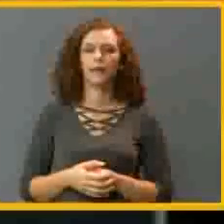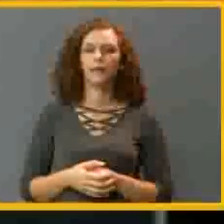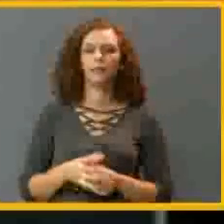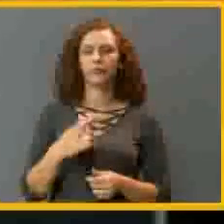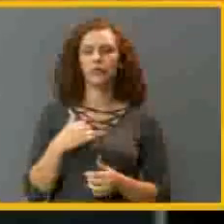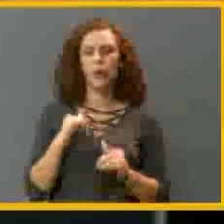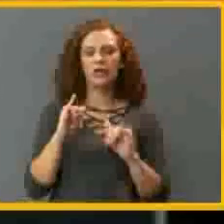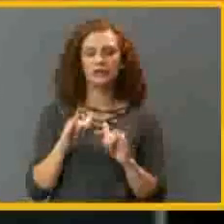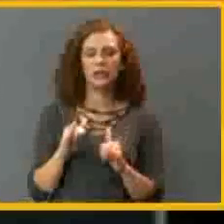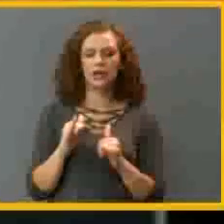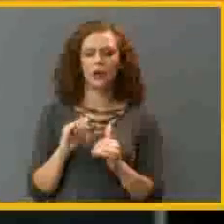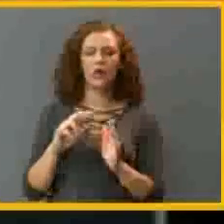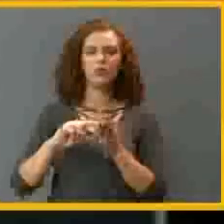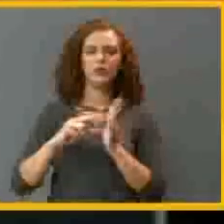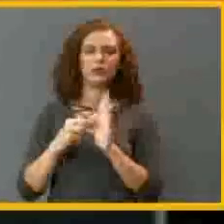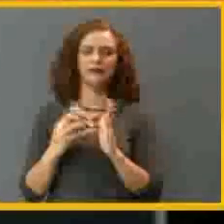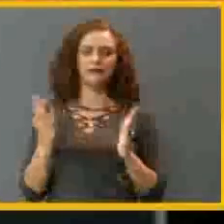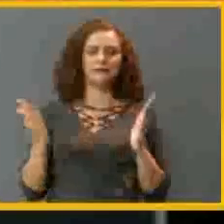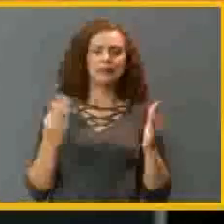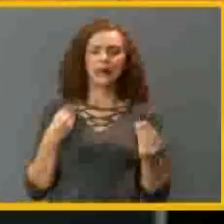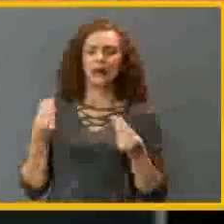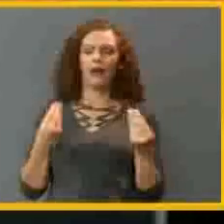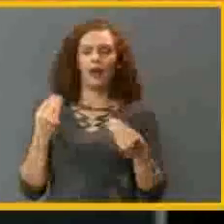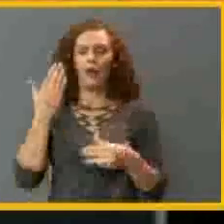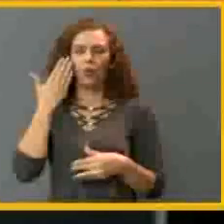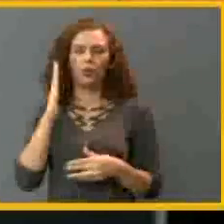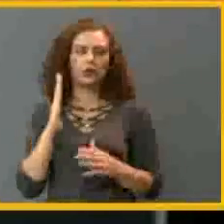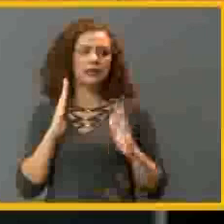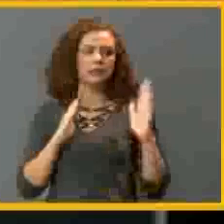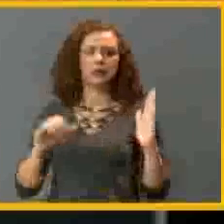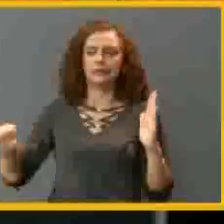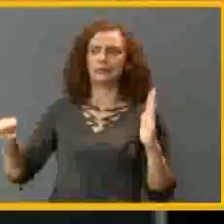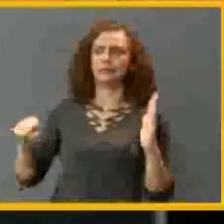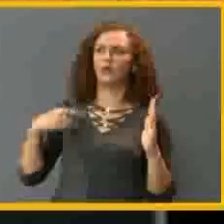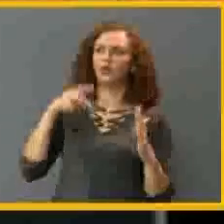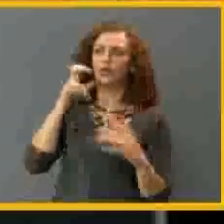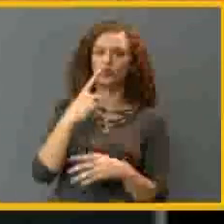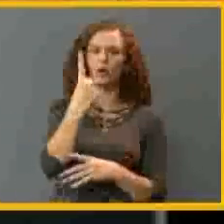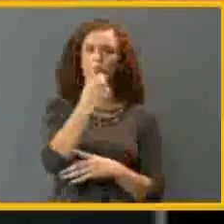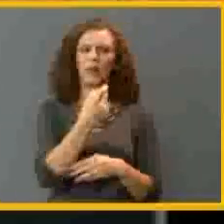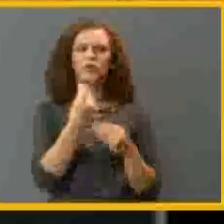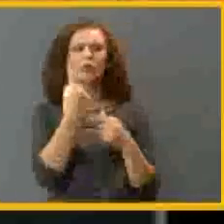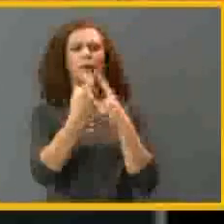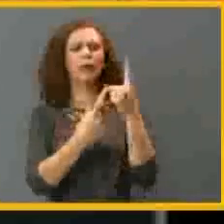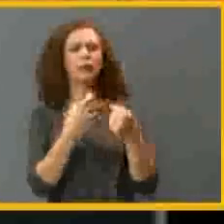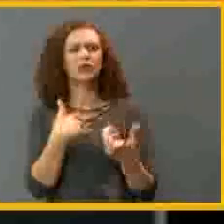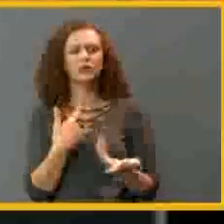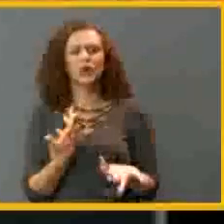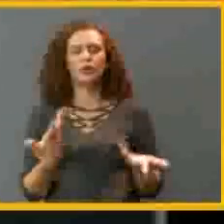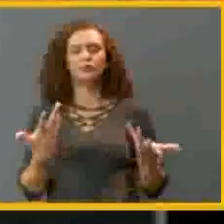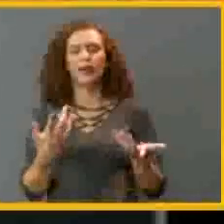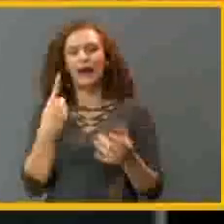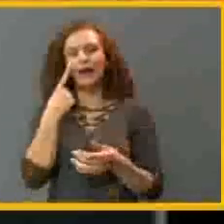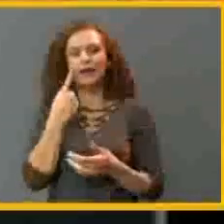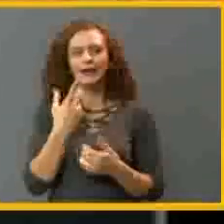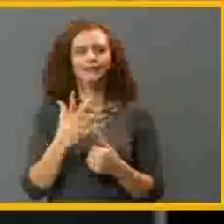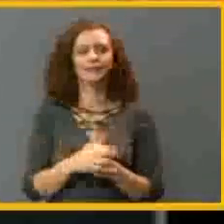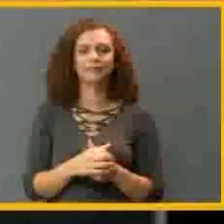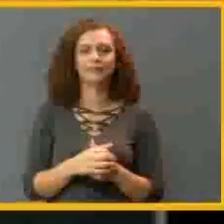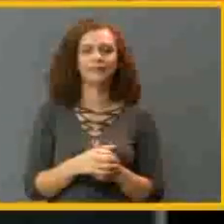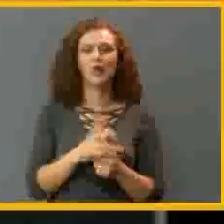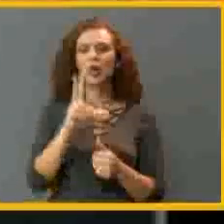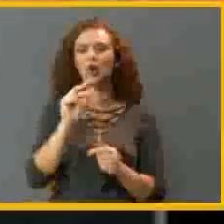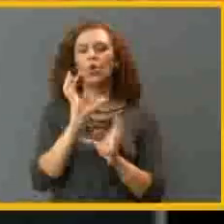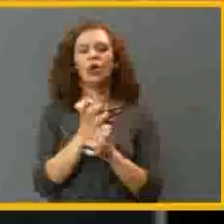pues entre la espada y la pared, por así decirlo, porque escucho esta pregunta mucho y uno, pues a ver, para no